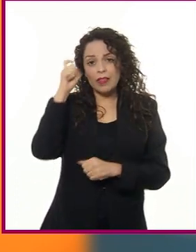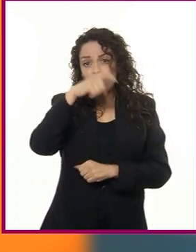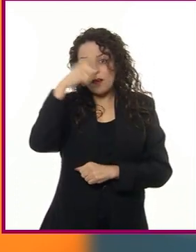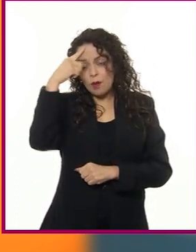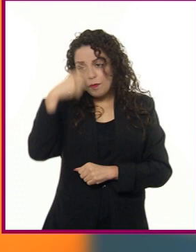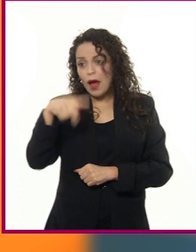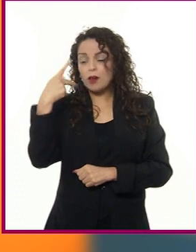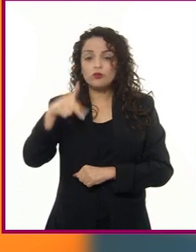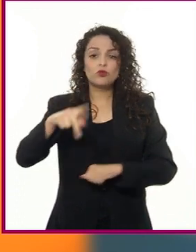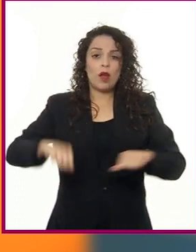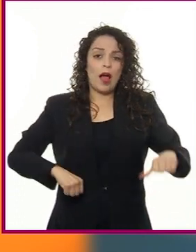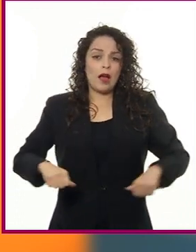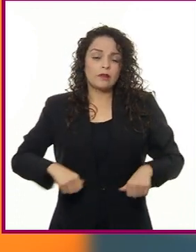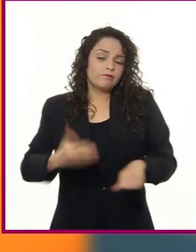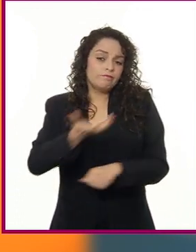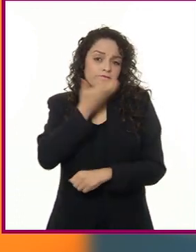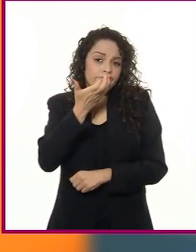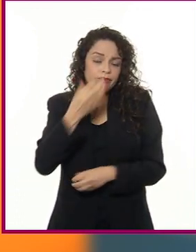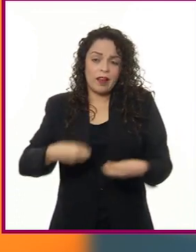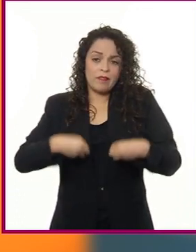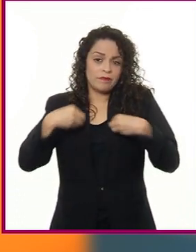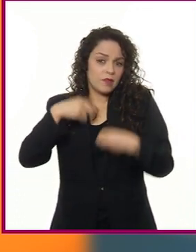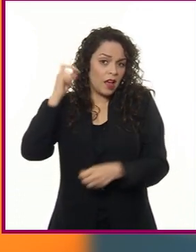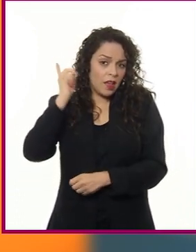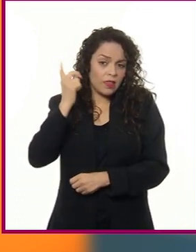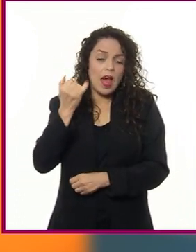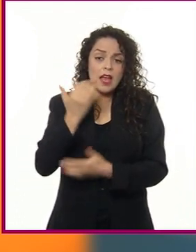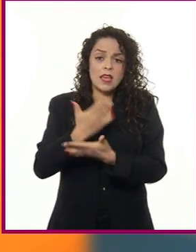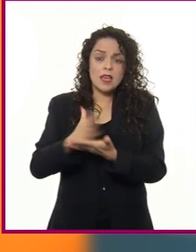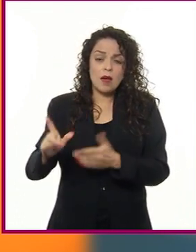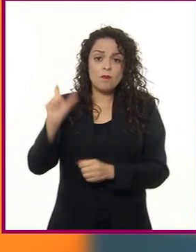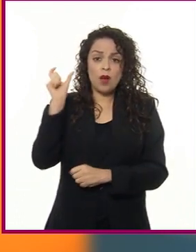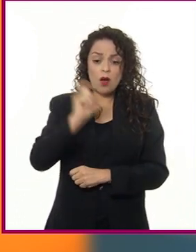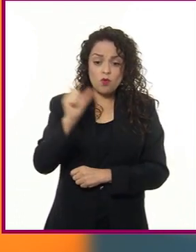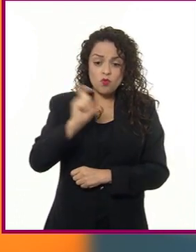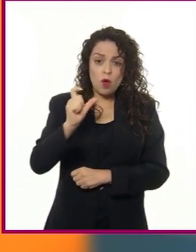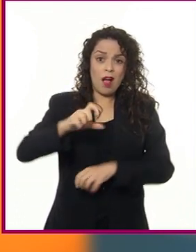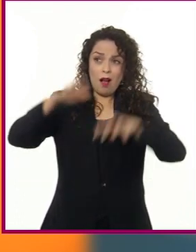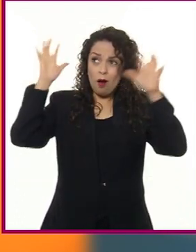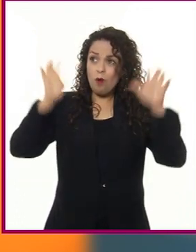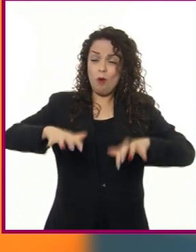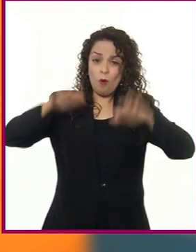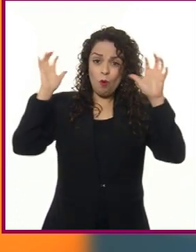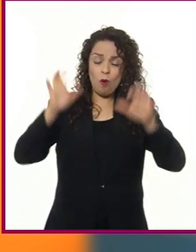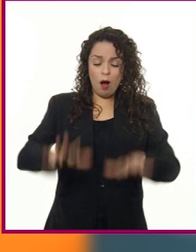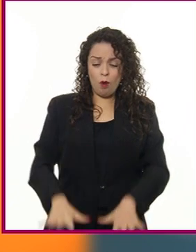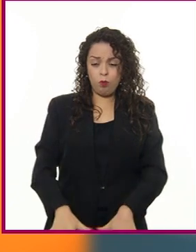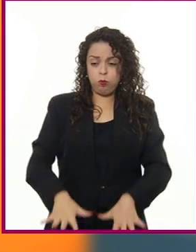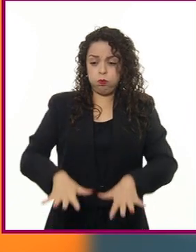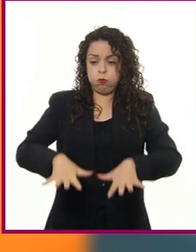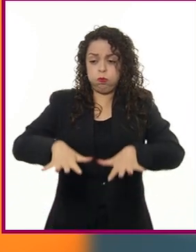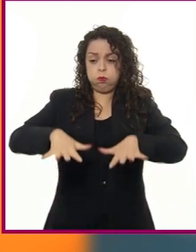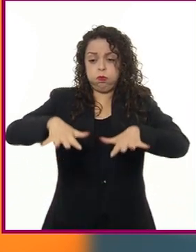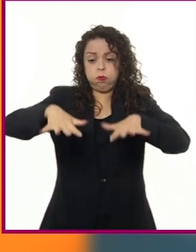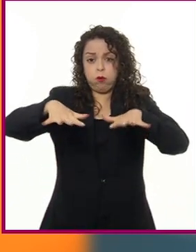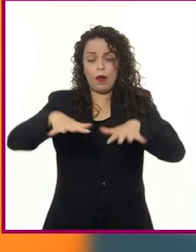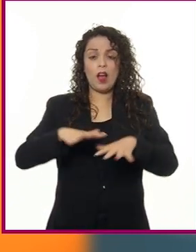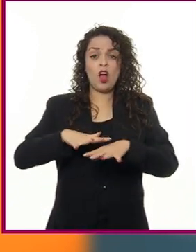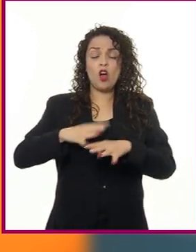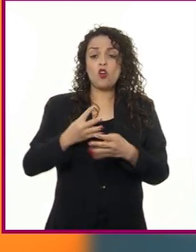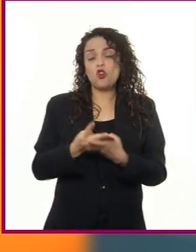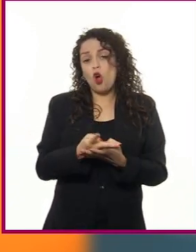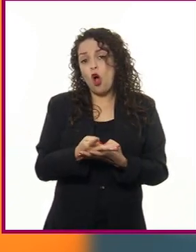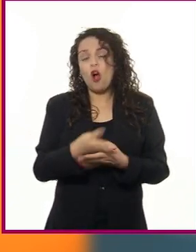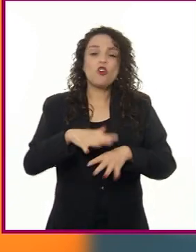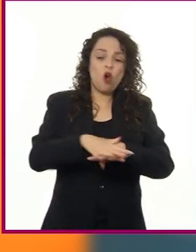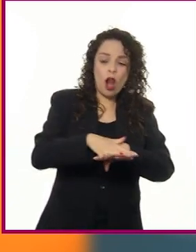cotidianas. Además, sufren de inundaciones debido a las constantes lluvias y a las coladeras que se encuentran tapadas